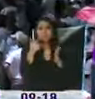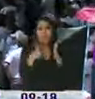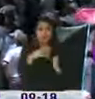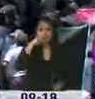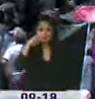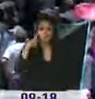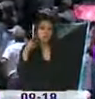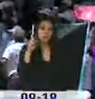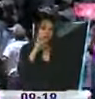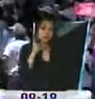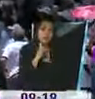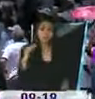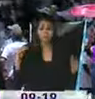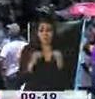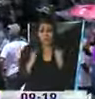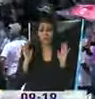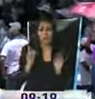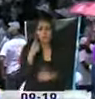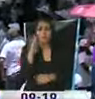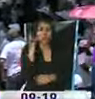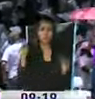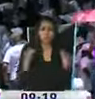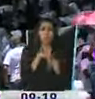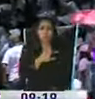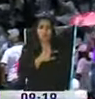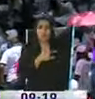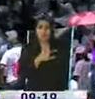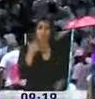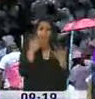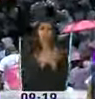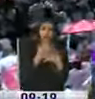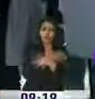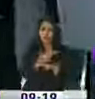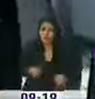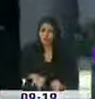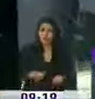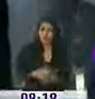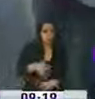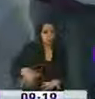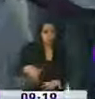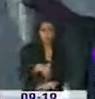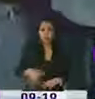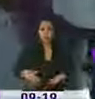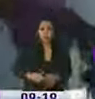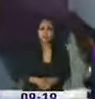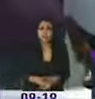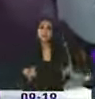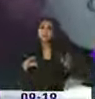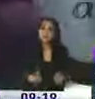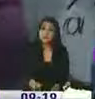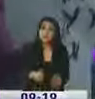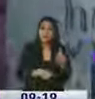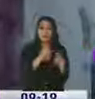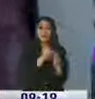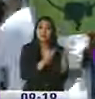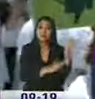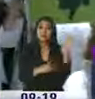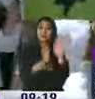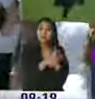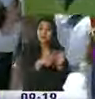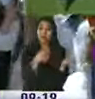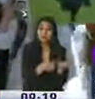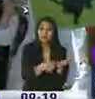un sexo neutro, entonces el niño comienza a tener un espacio de indefinición. Así como también cuestionan varios proyectos de ley,